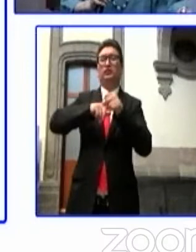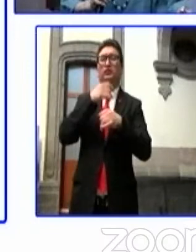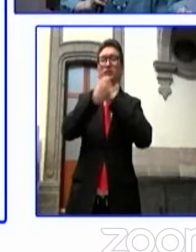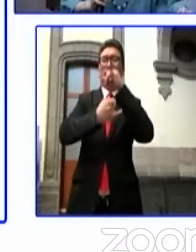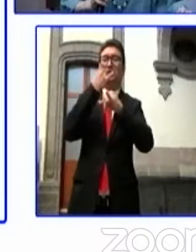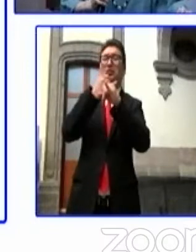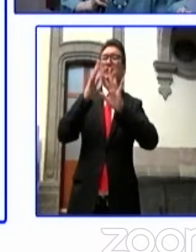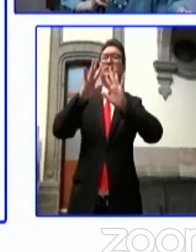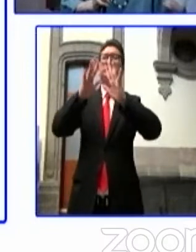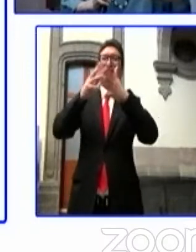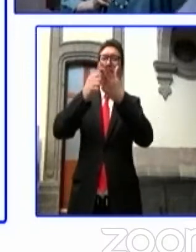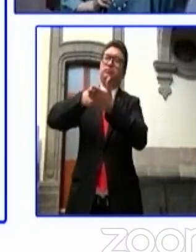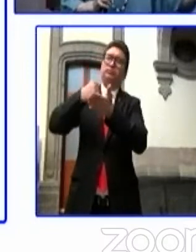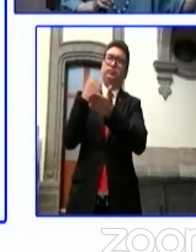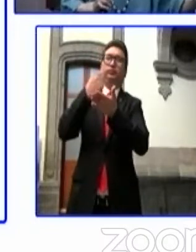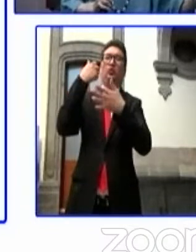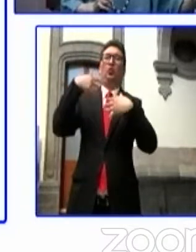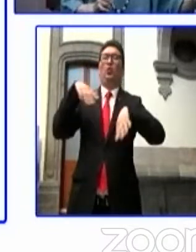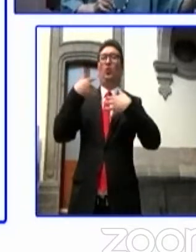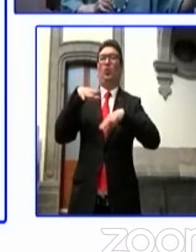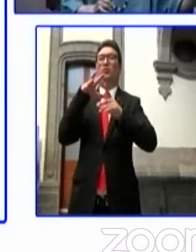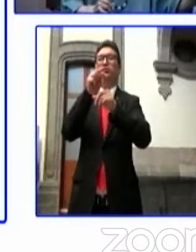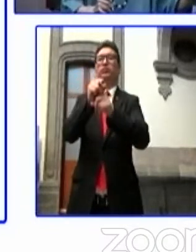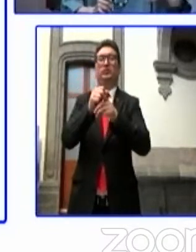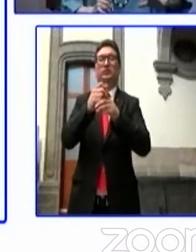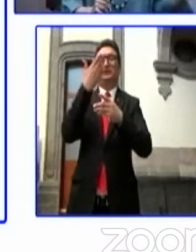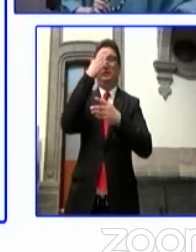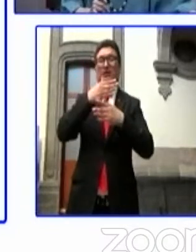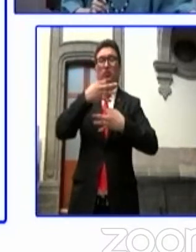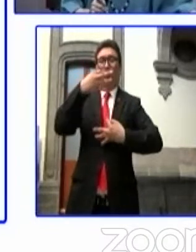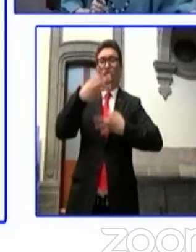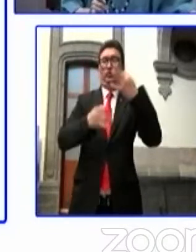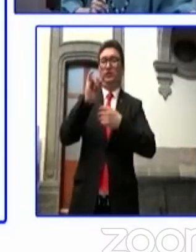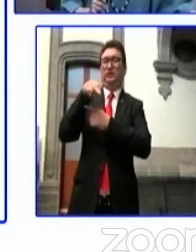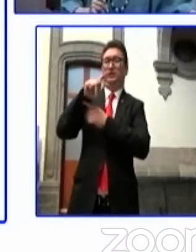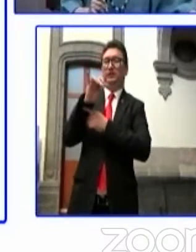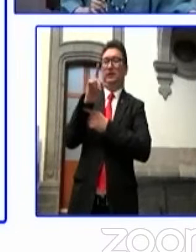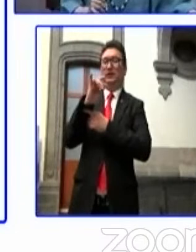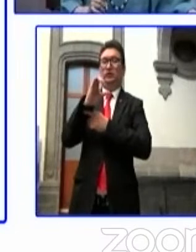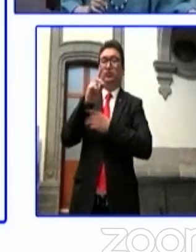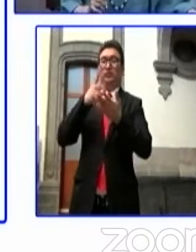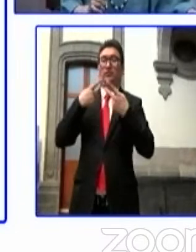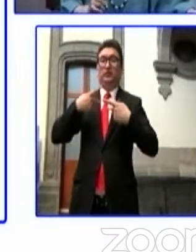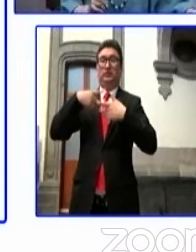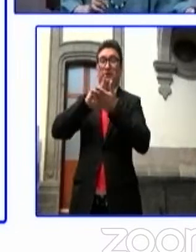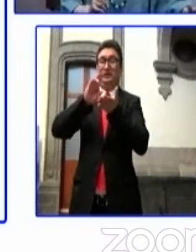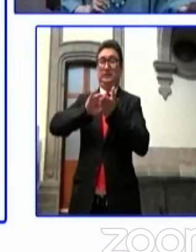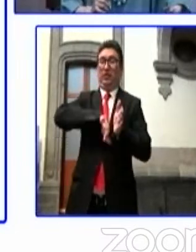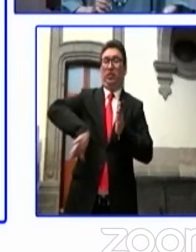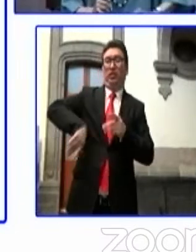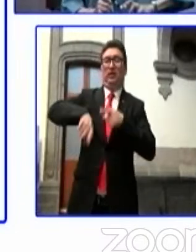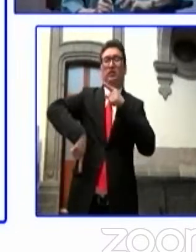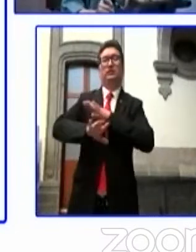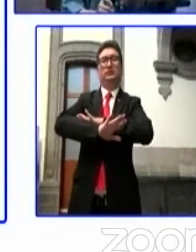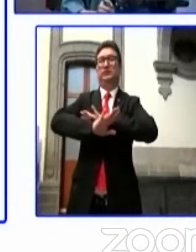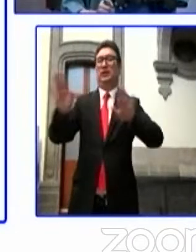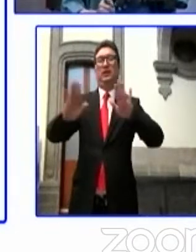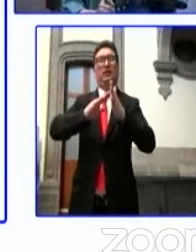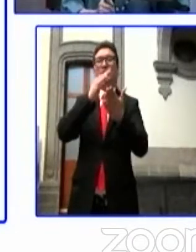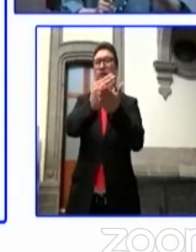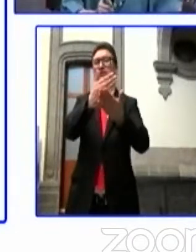lo que se logró. Ya no más interdicción, ya no más tutela para las personas con discapacidad. Eso es un